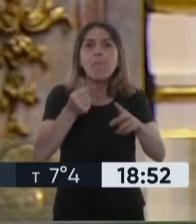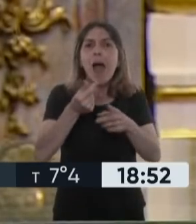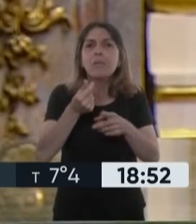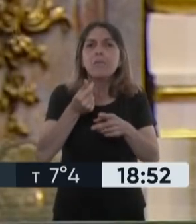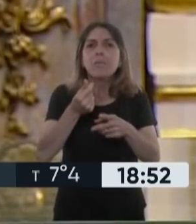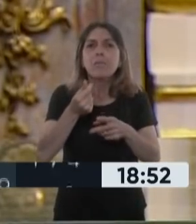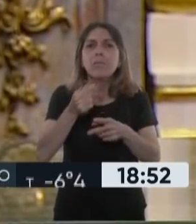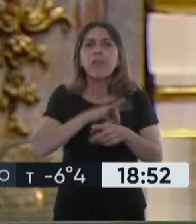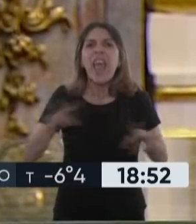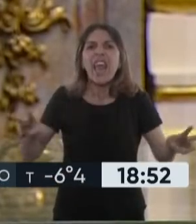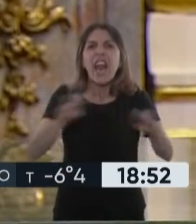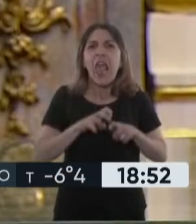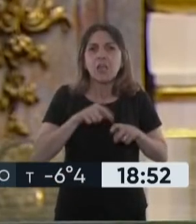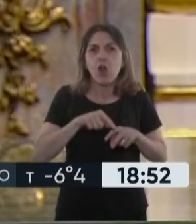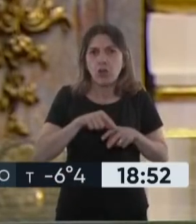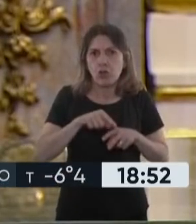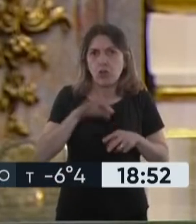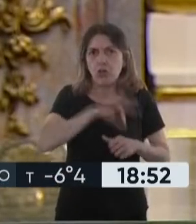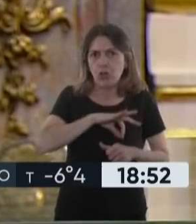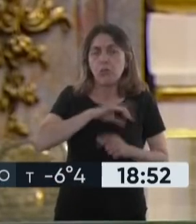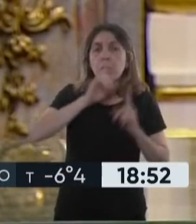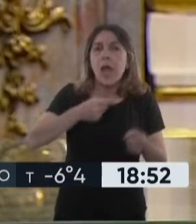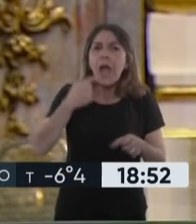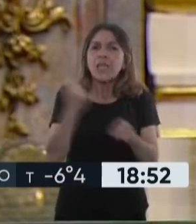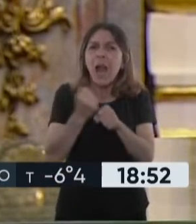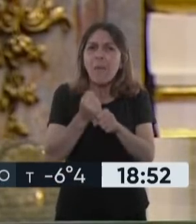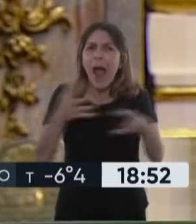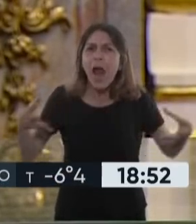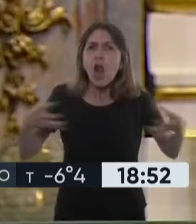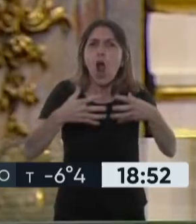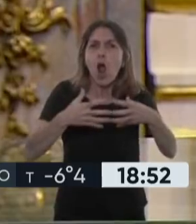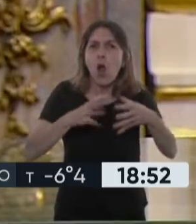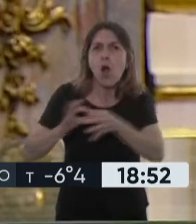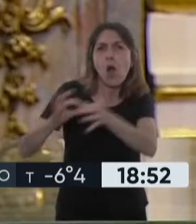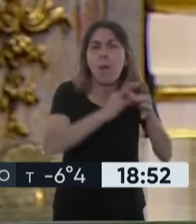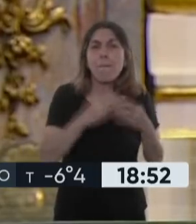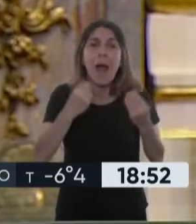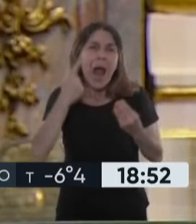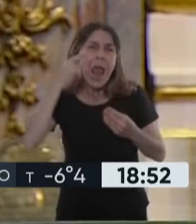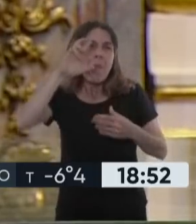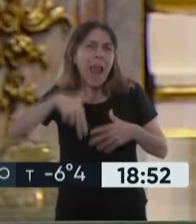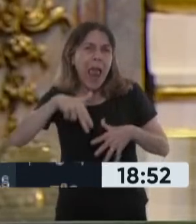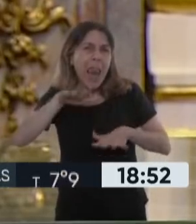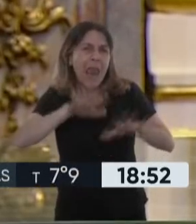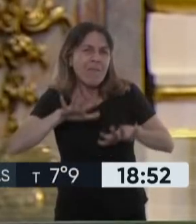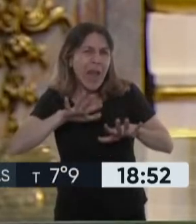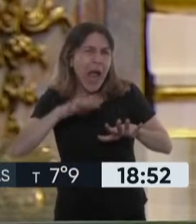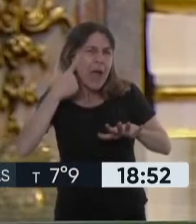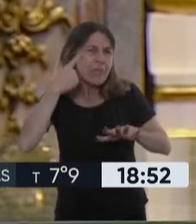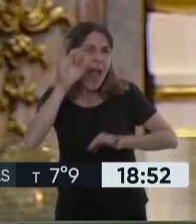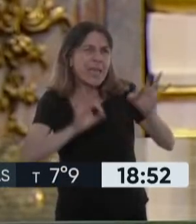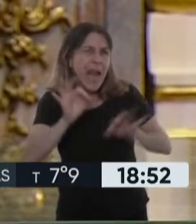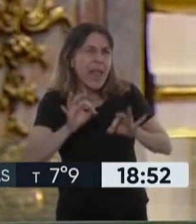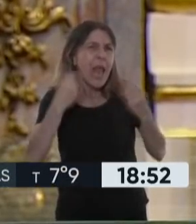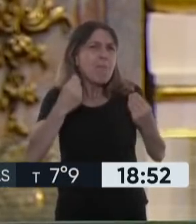y, en segundo lugar, trabajar de forma colectiva para diseñar mecanismos que